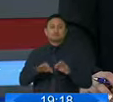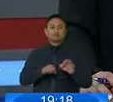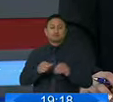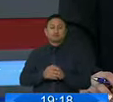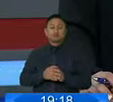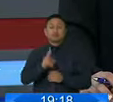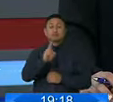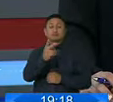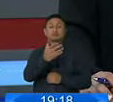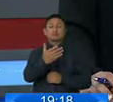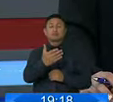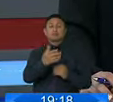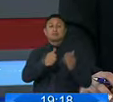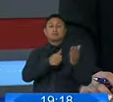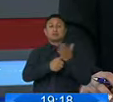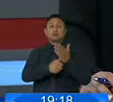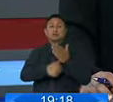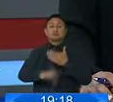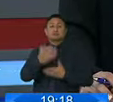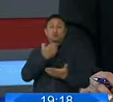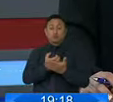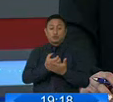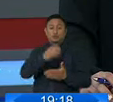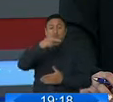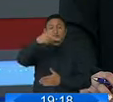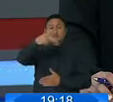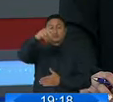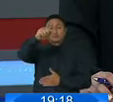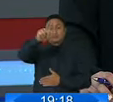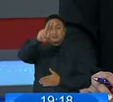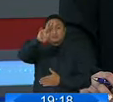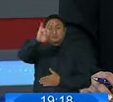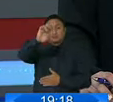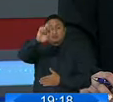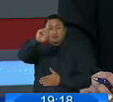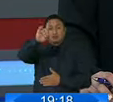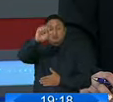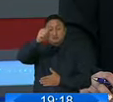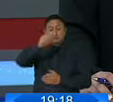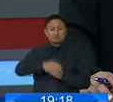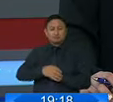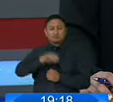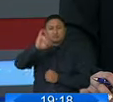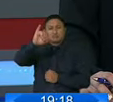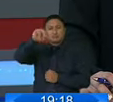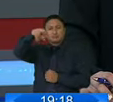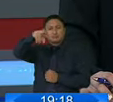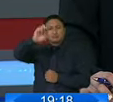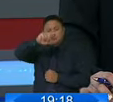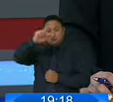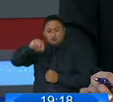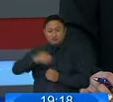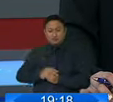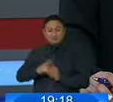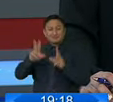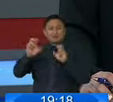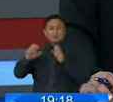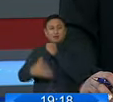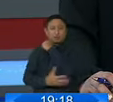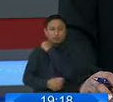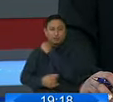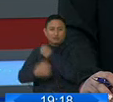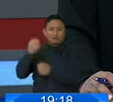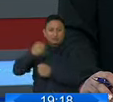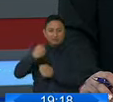que el viceministro de Economía, Santiago Caviedes, asegura que las cifras presentadas por el INEC en cuanto a la pobreza y el empleo no